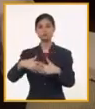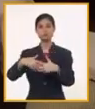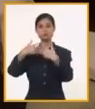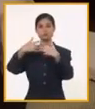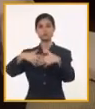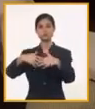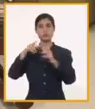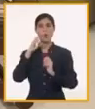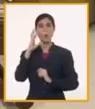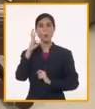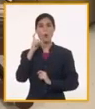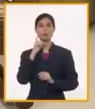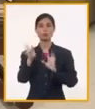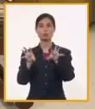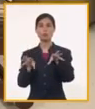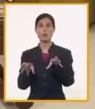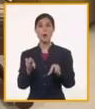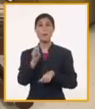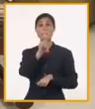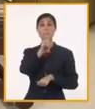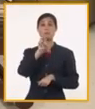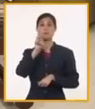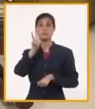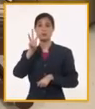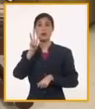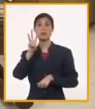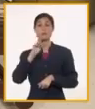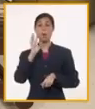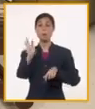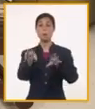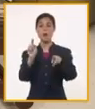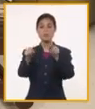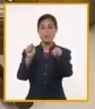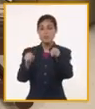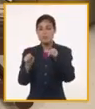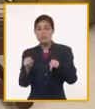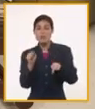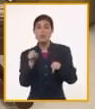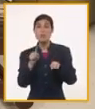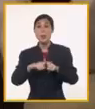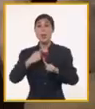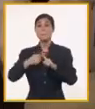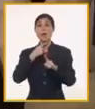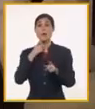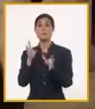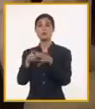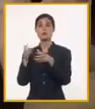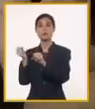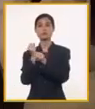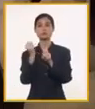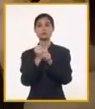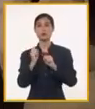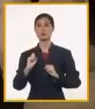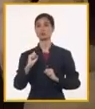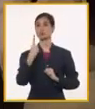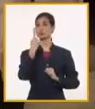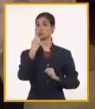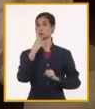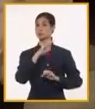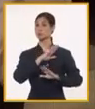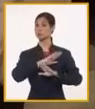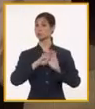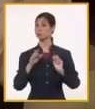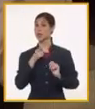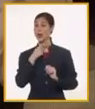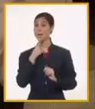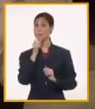23. 23 centrales Sí, en Matanza. había 23 centrales. ¿Y personal técnico? Un ingeniero. Había